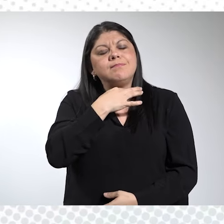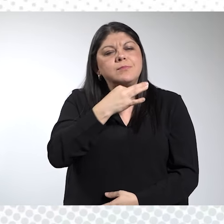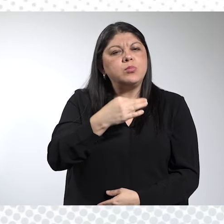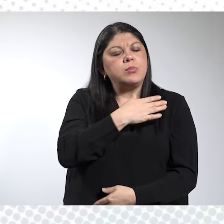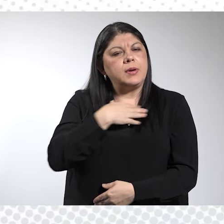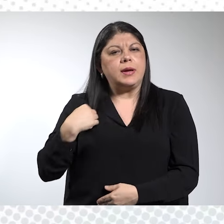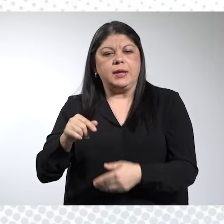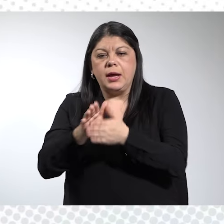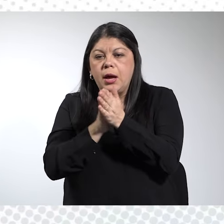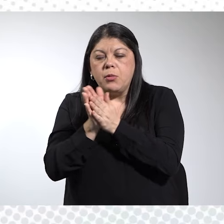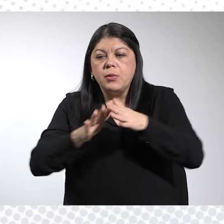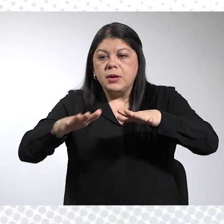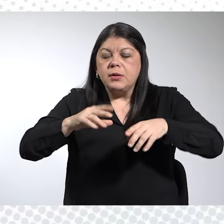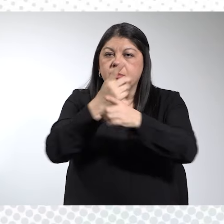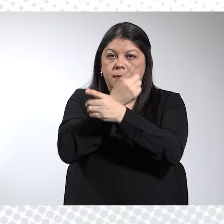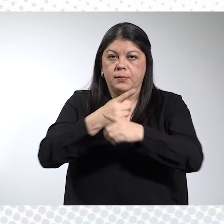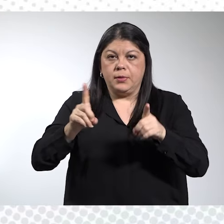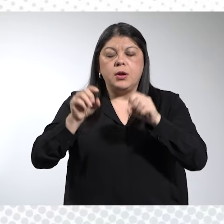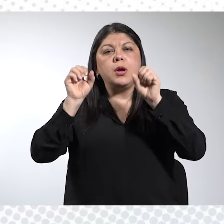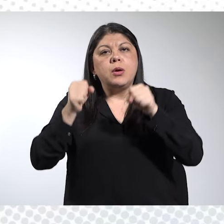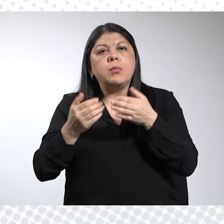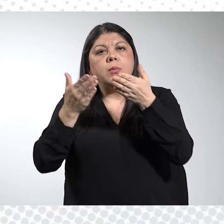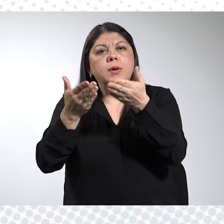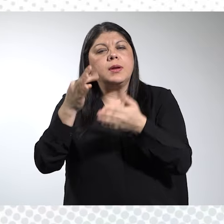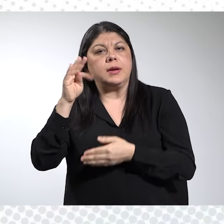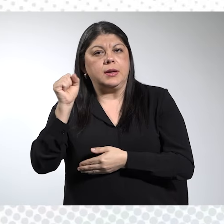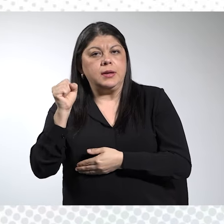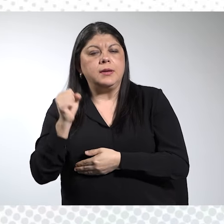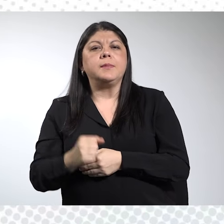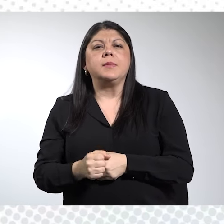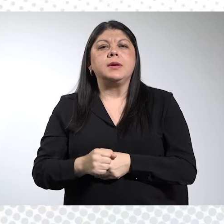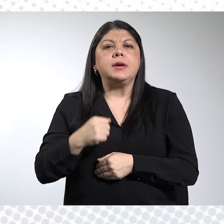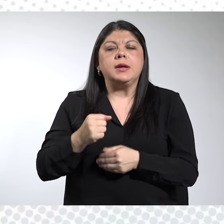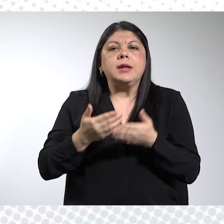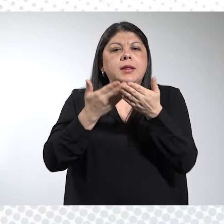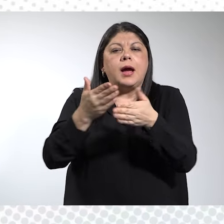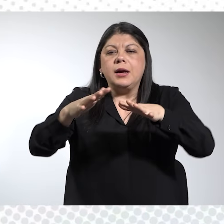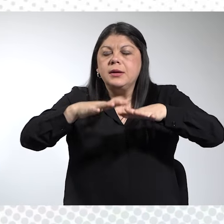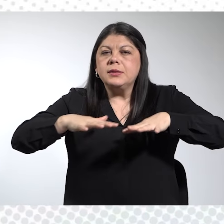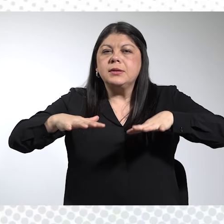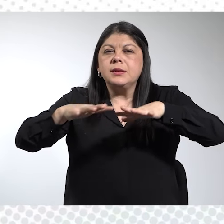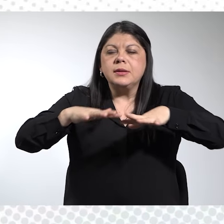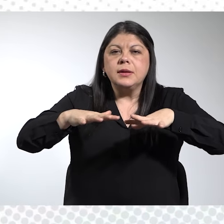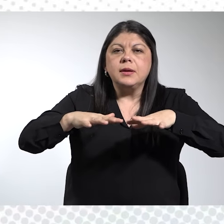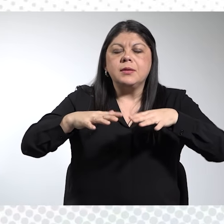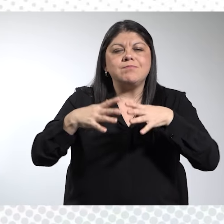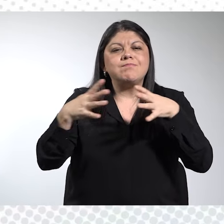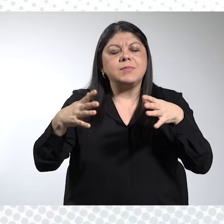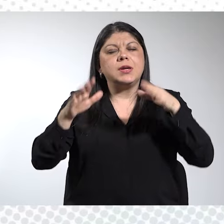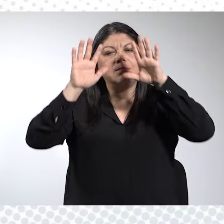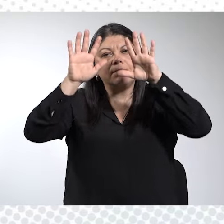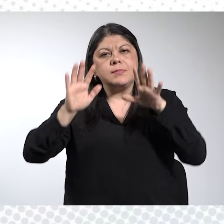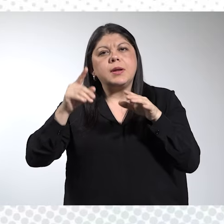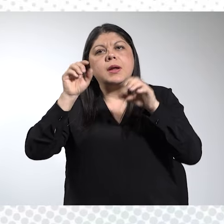encantado de poder aprovechar este espacio democrático y sobre todo el Tribunal Supremo de Elecciones que genere estos espacios